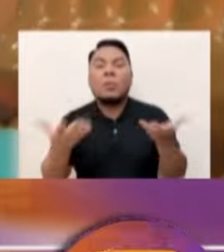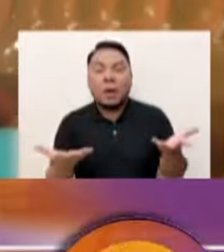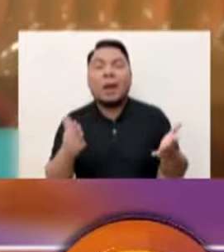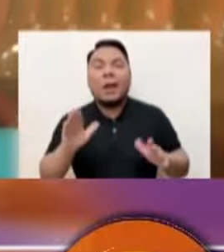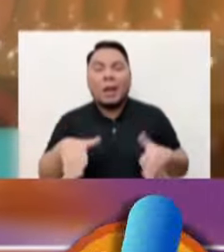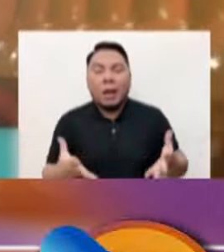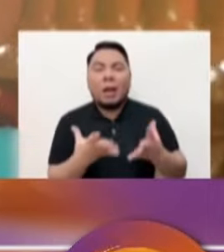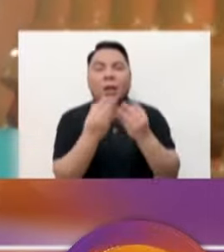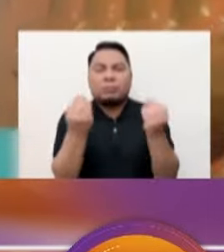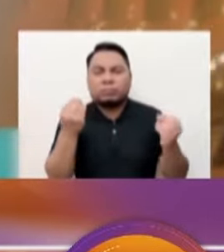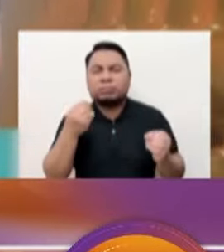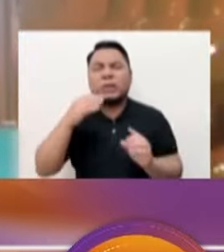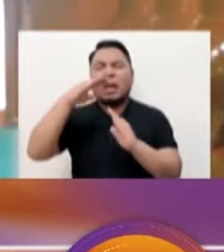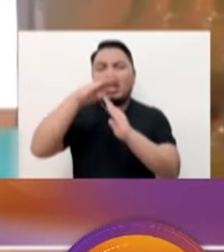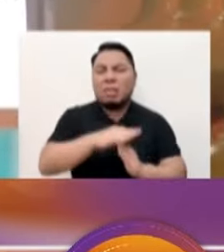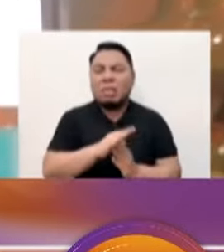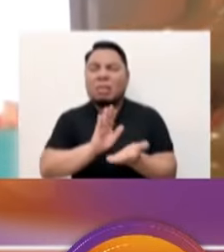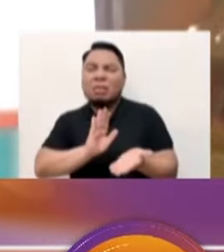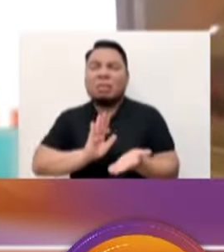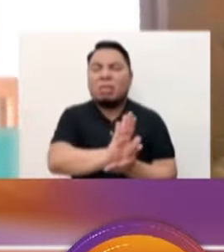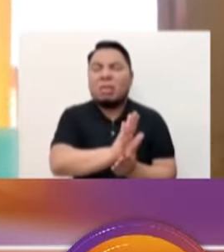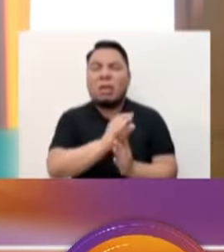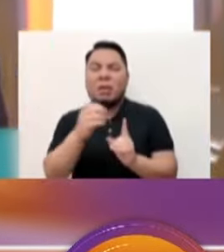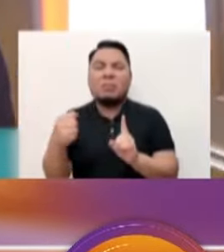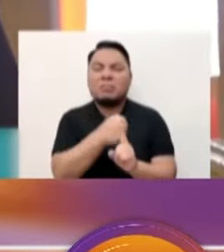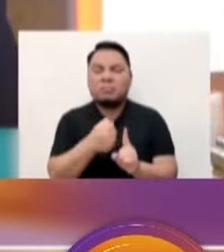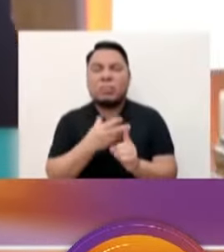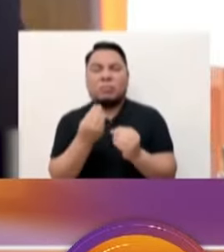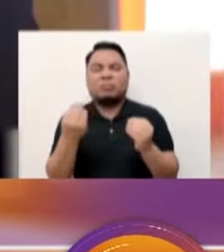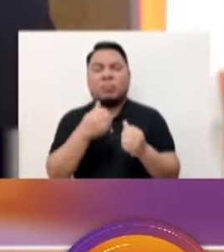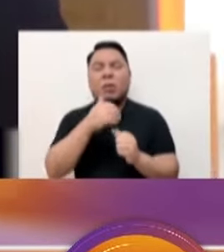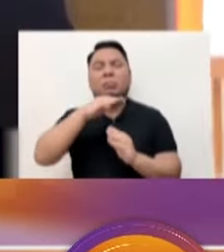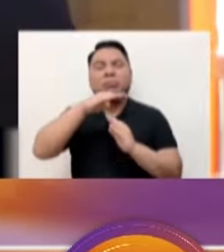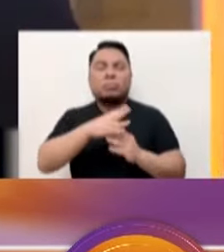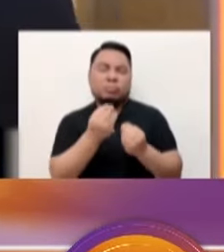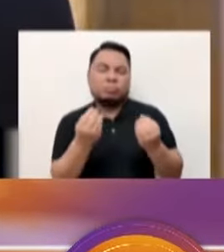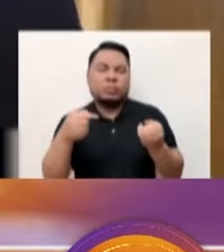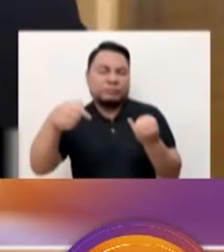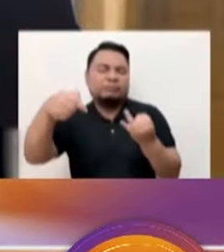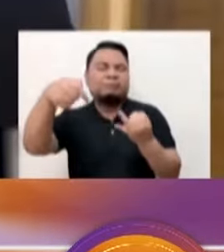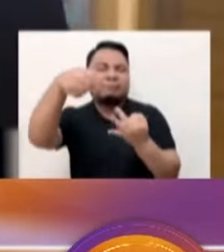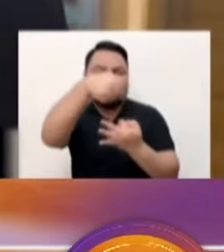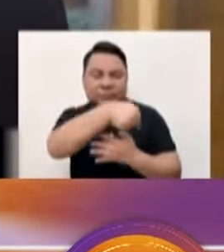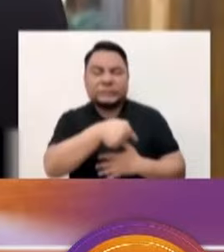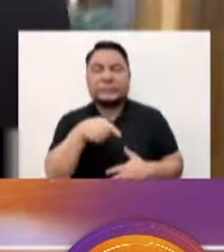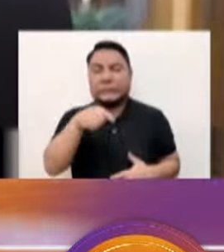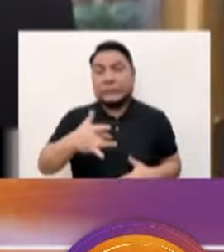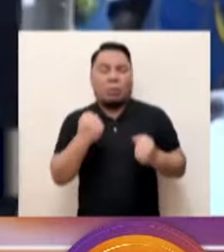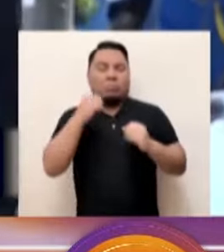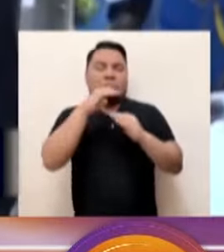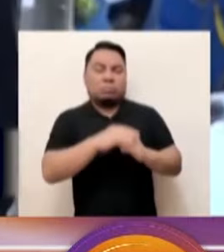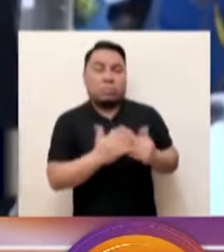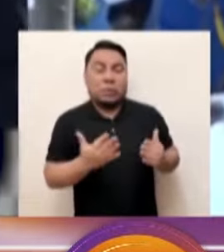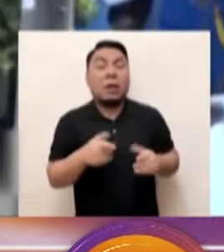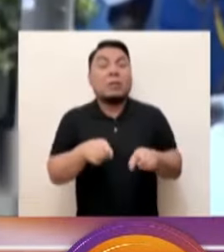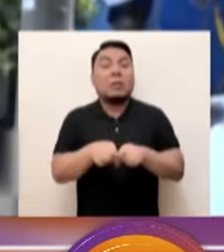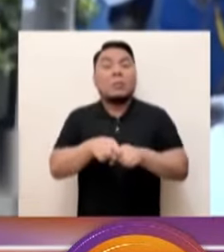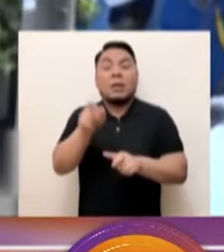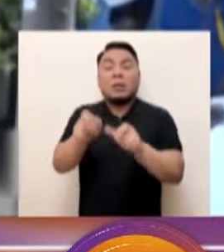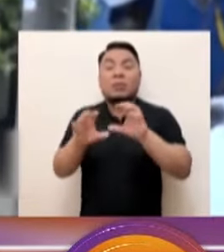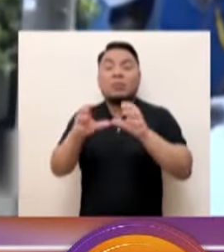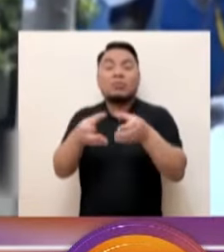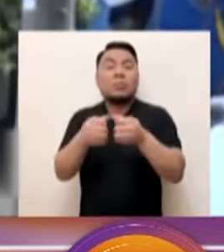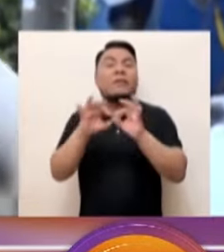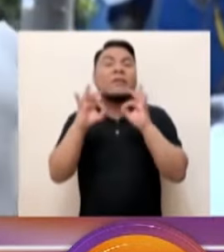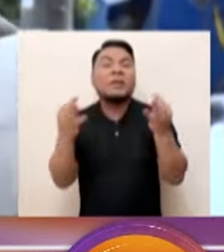límite termina donde empieza el derecho de los demás. Así es. Sobre todo, quitémonos de la cabeza, señores, que el permanecer